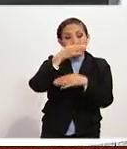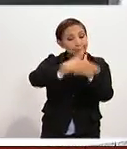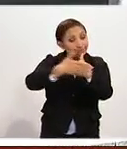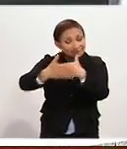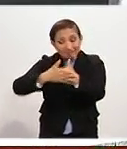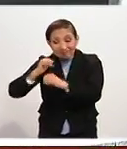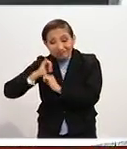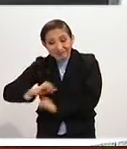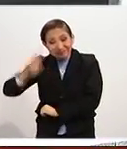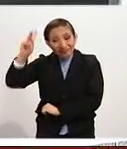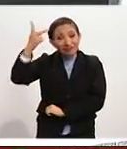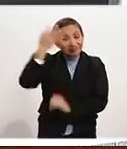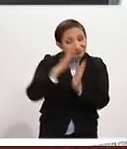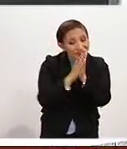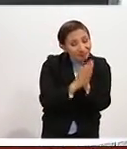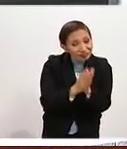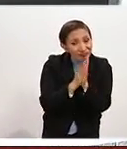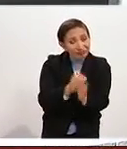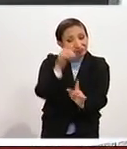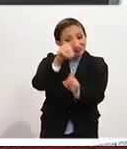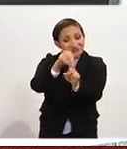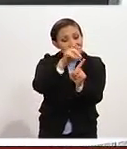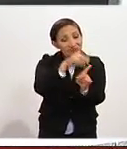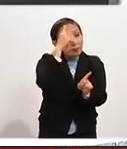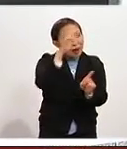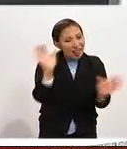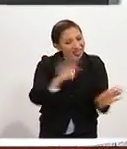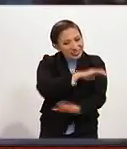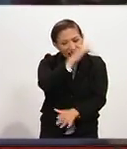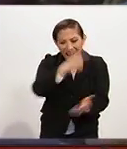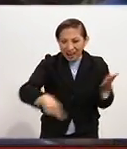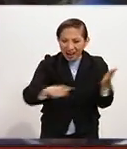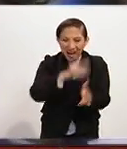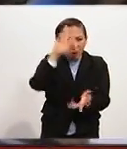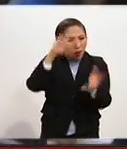de las autoridades del Politécnico a